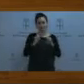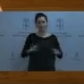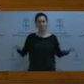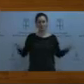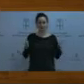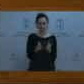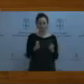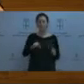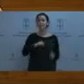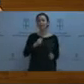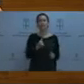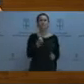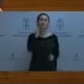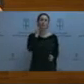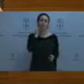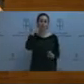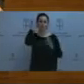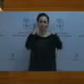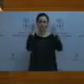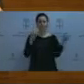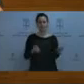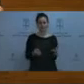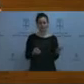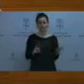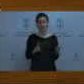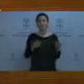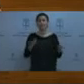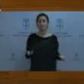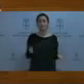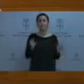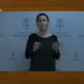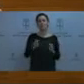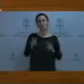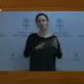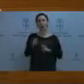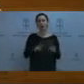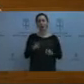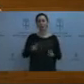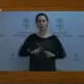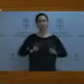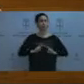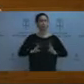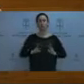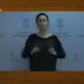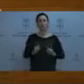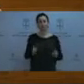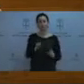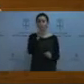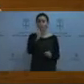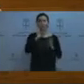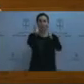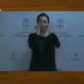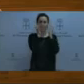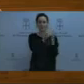animales identificados, lo cual supone, además, la reducción de las compras compulsivas. Un animal identificado y vinculado a